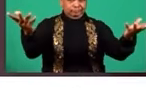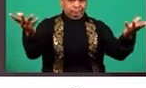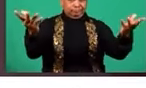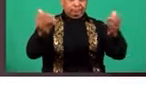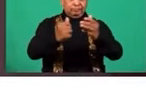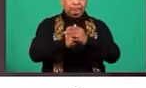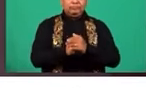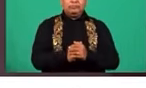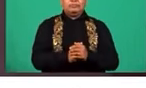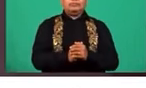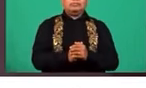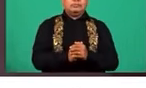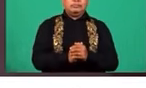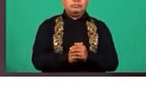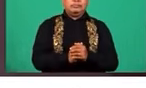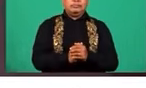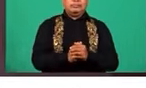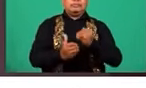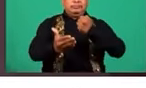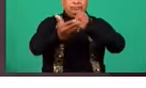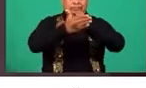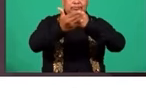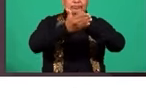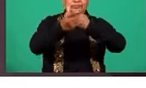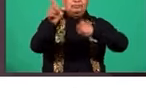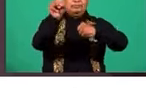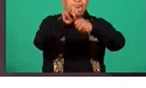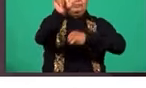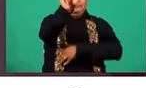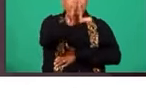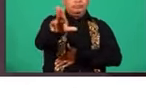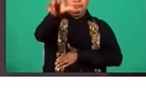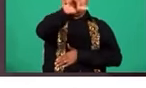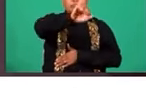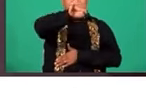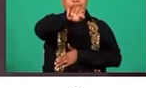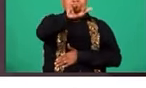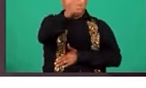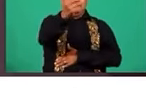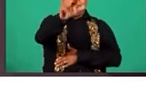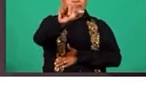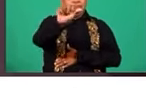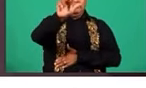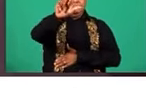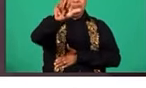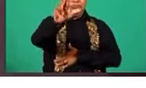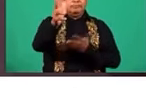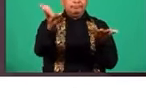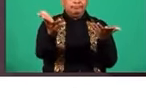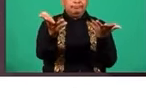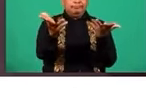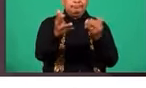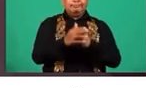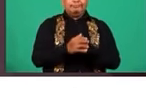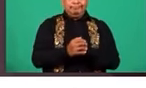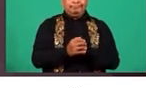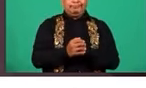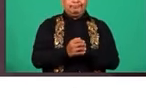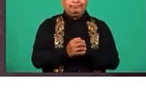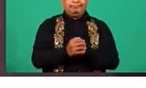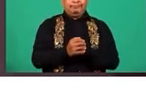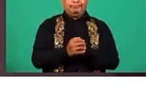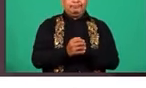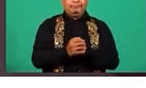para el próximo martes del Jaguar. Al ganarse, como quien dice, la mitad